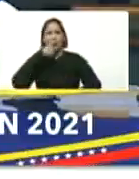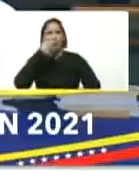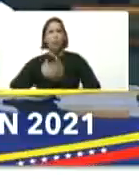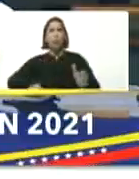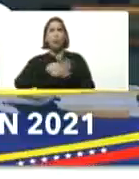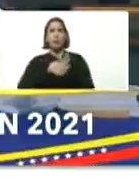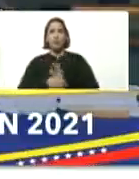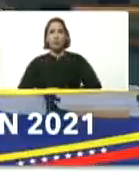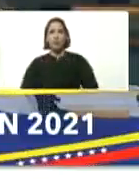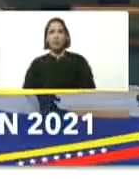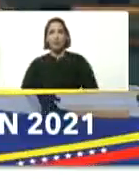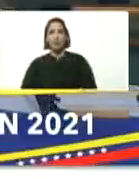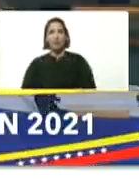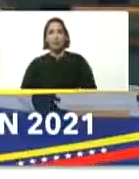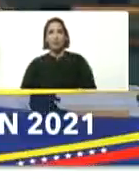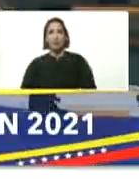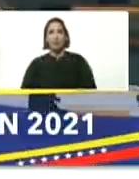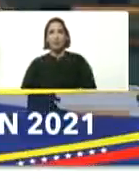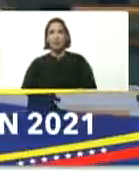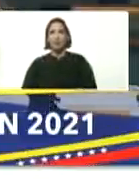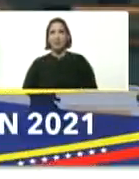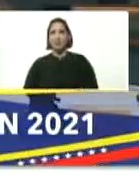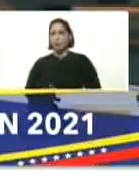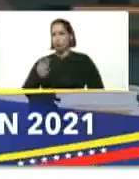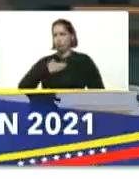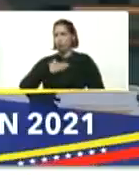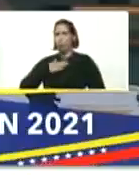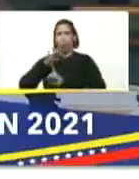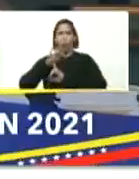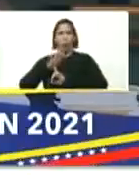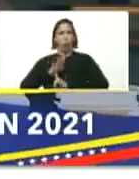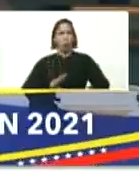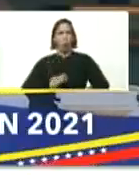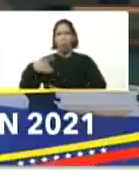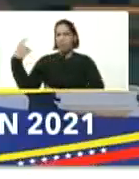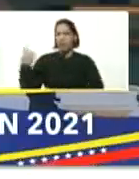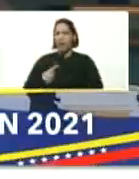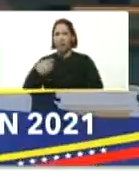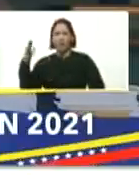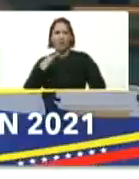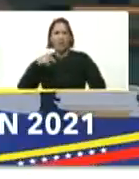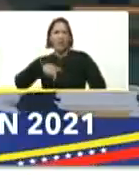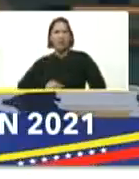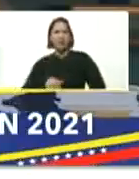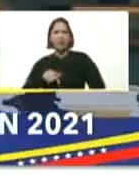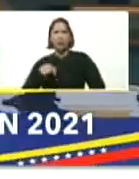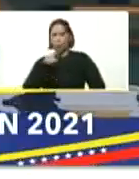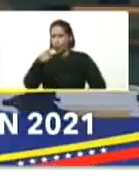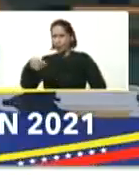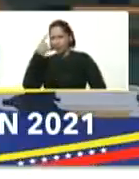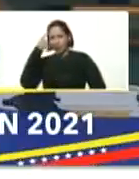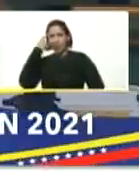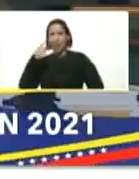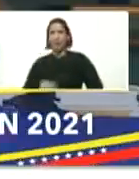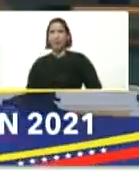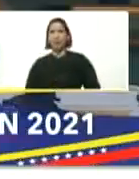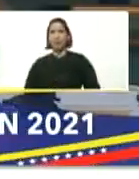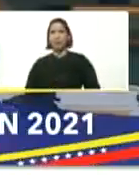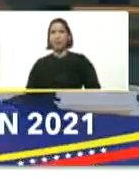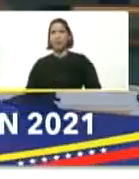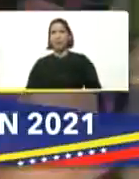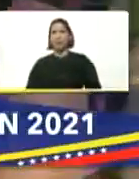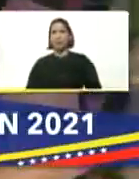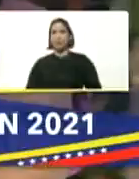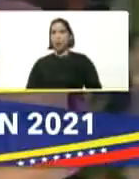nuevamente. Estoy aquí oprimidísima, obligada a venir nuevamente para, ya sabe usted. ¿Te han hecho daño las esposas que te pusimos?